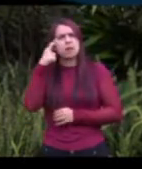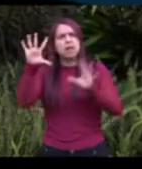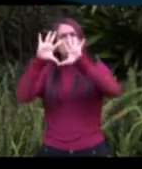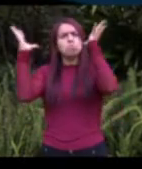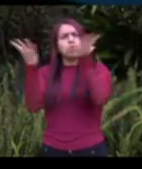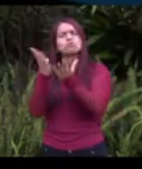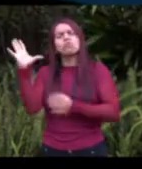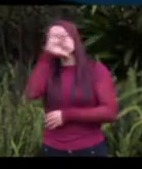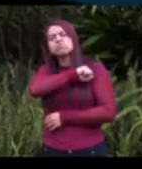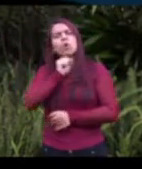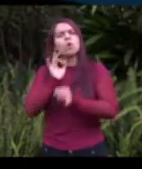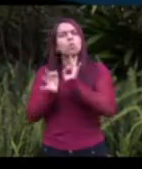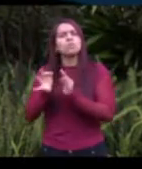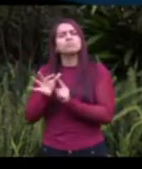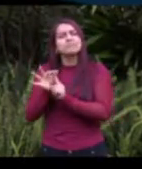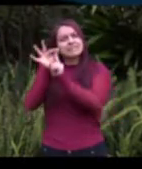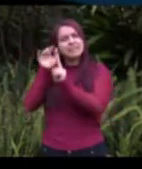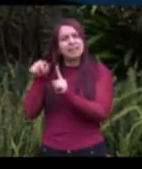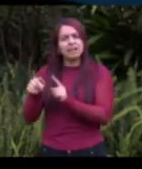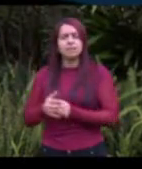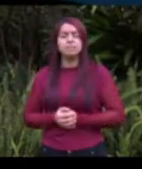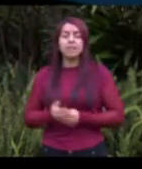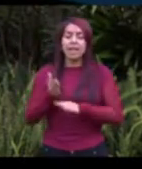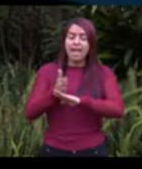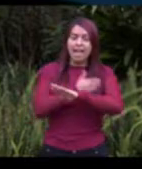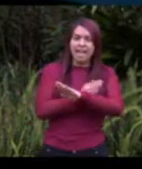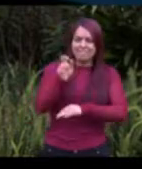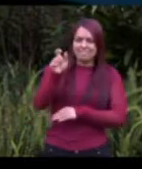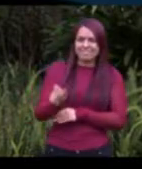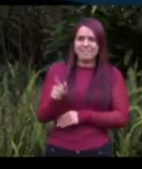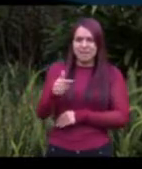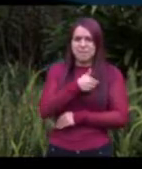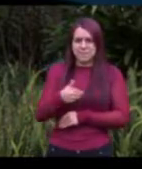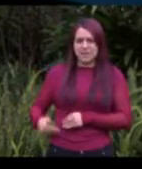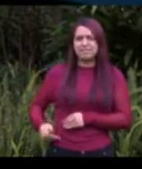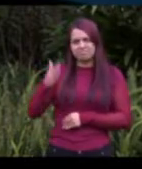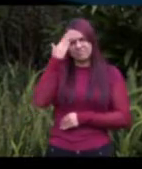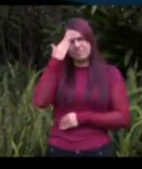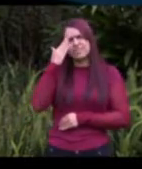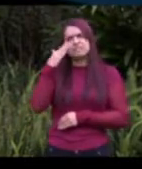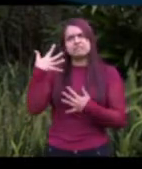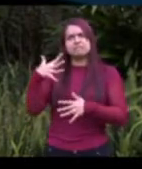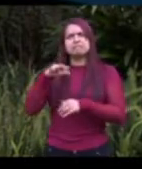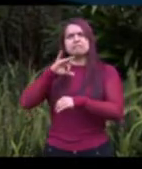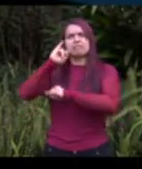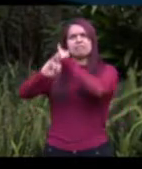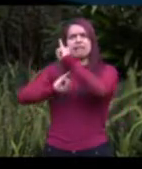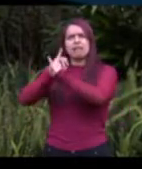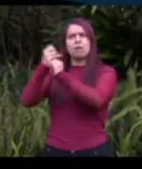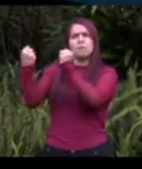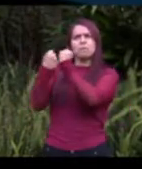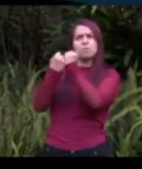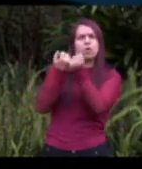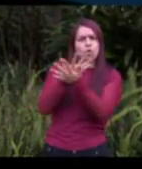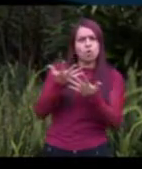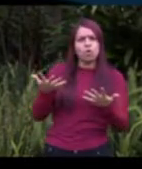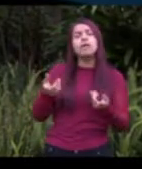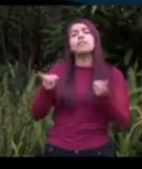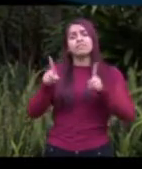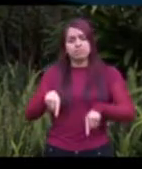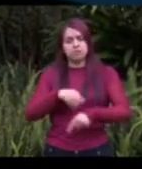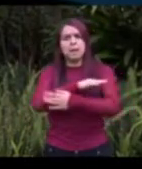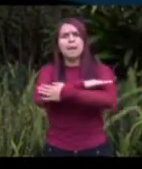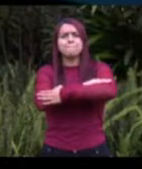global. Usted mencionaba, querida presidenta, no solo el respaldo de la comunidad internacional, y yo quiero agradecerle a los